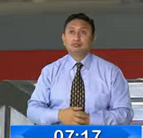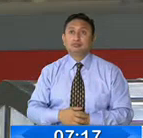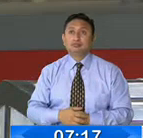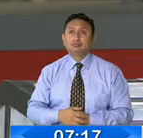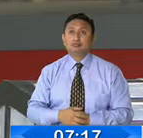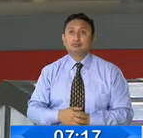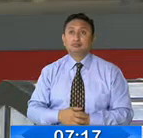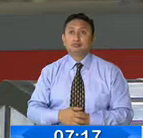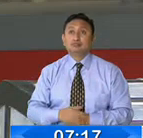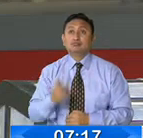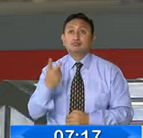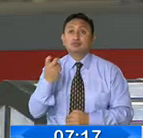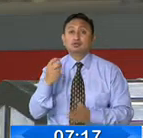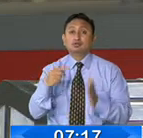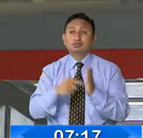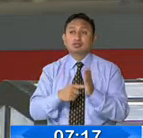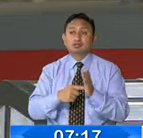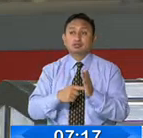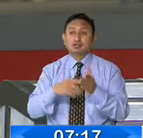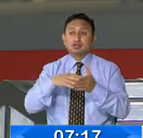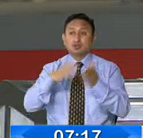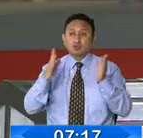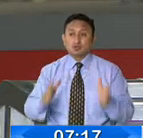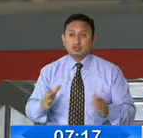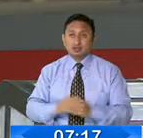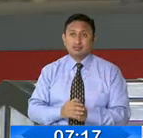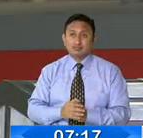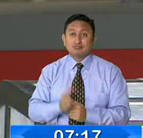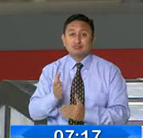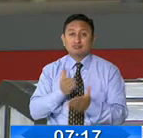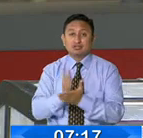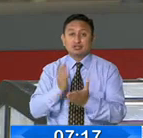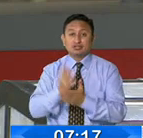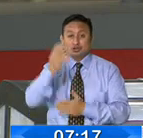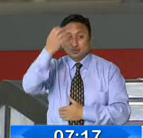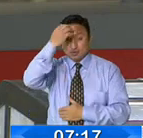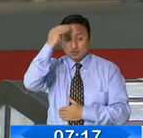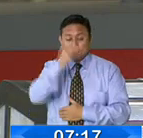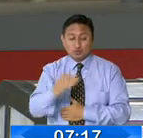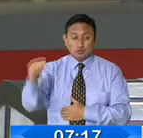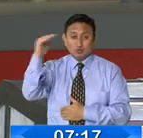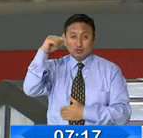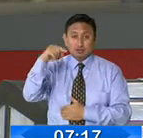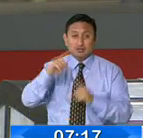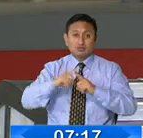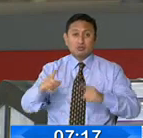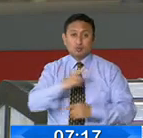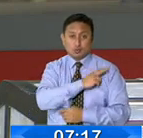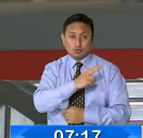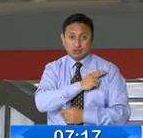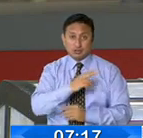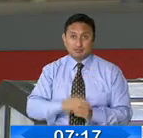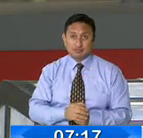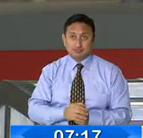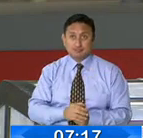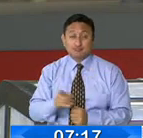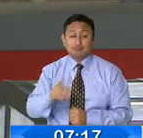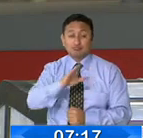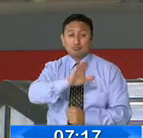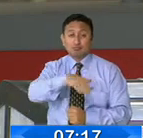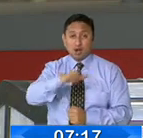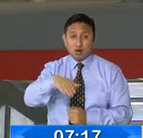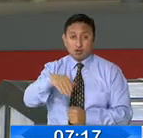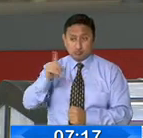Más de 12.000 estudiantes rindieron el examen de acceso a la educación superior en diferentes universidades públicas del Ecuador. Los alumnos